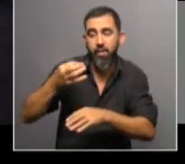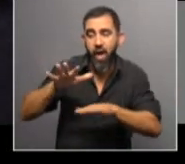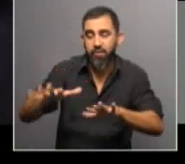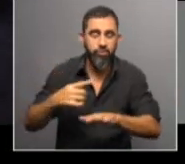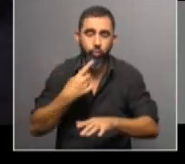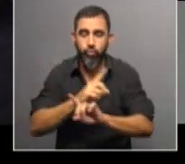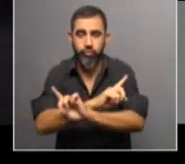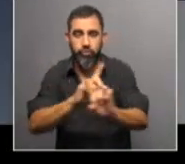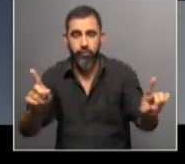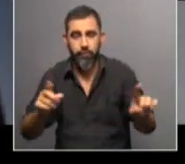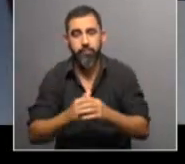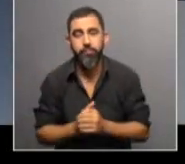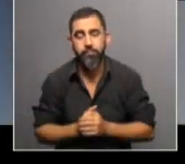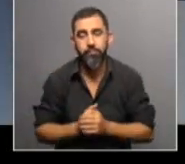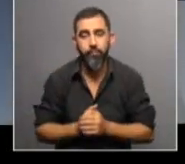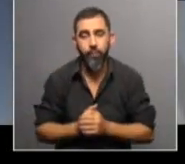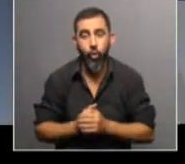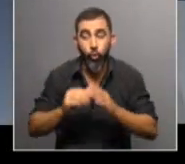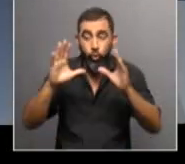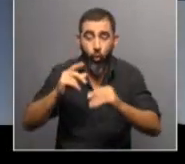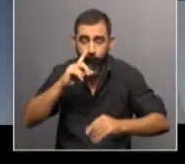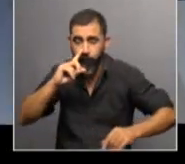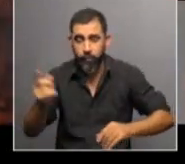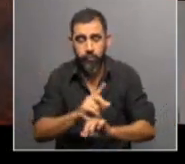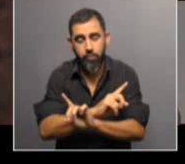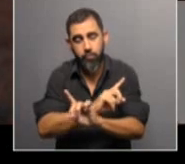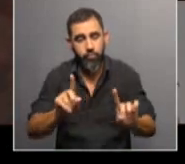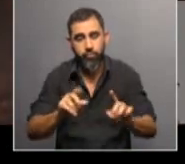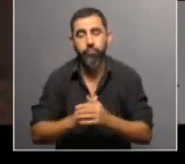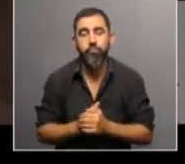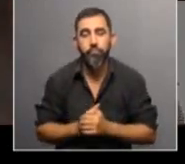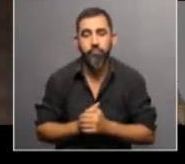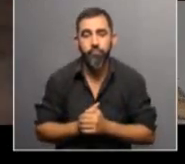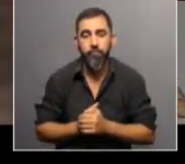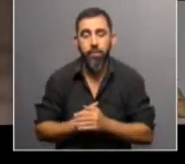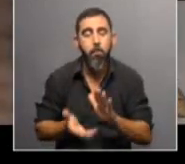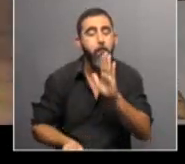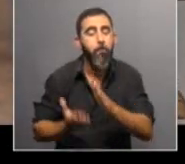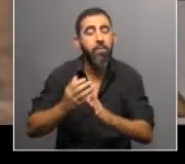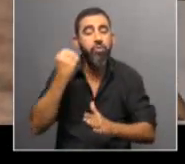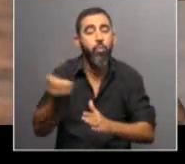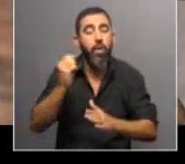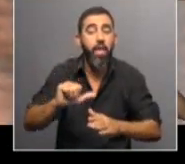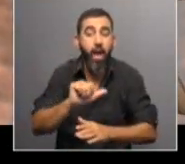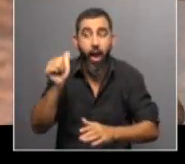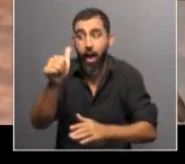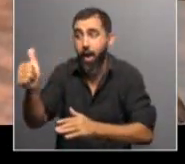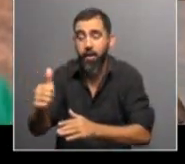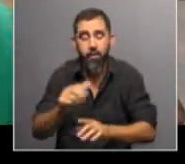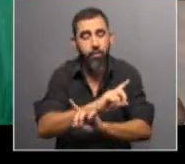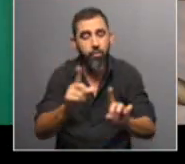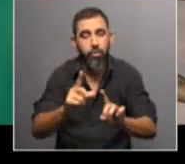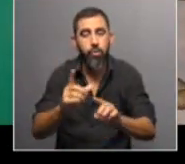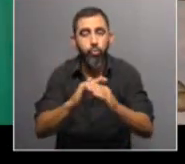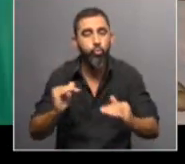sentido. Que no todo es velocidad. Y que más importante que ganarle a los demás